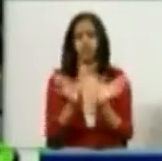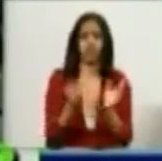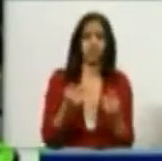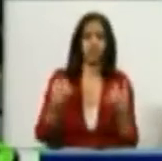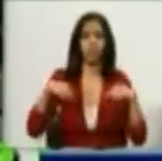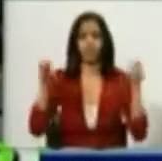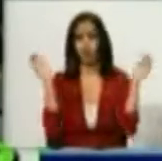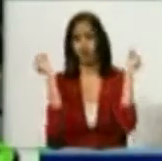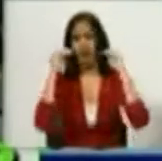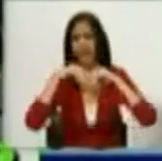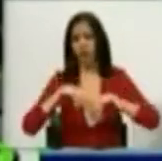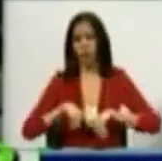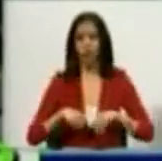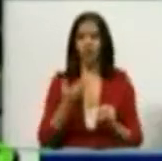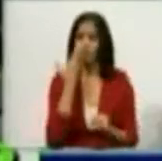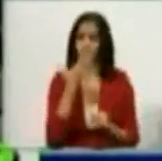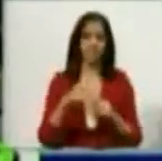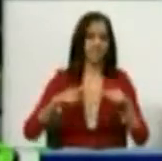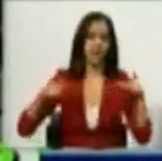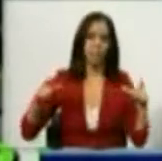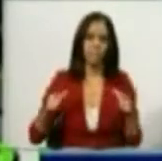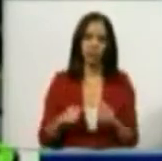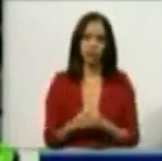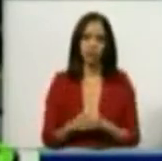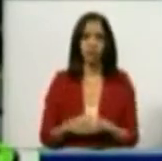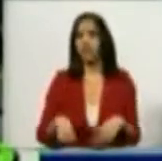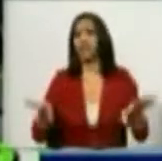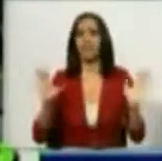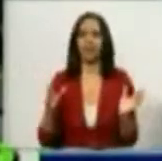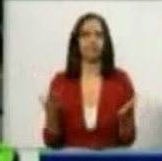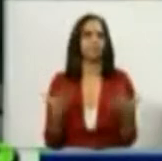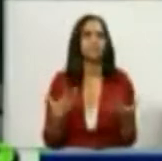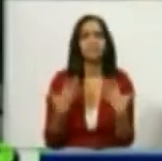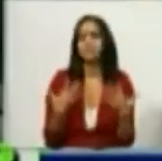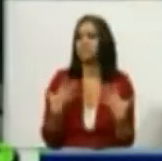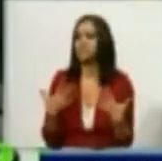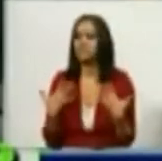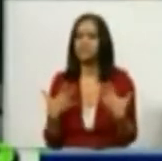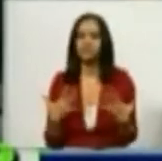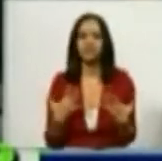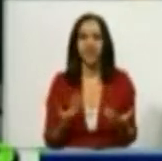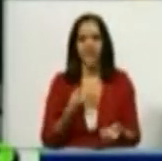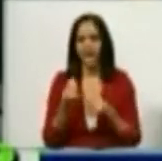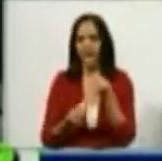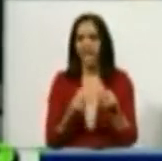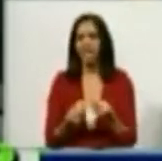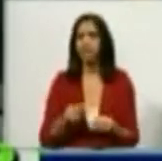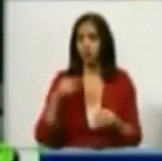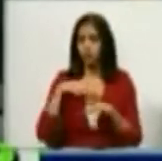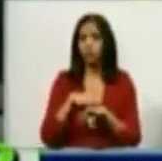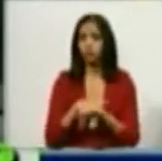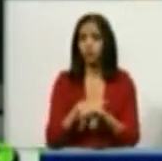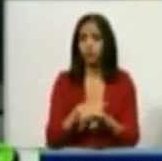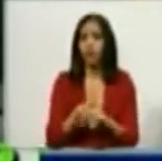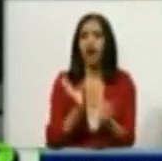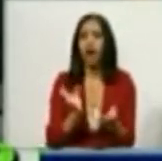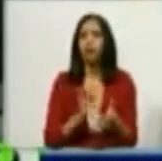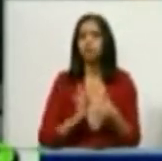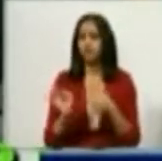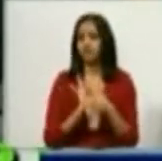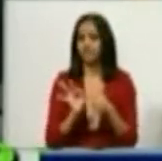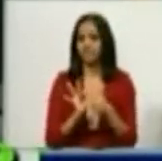con el llamado frente amplio que desesperadamente ha echado mano incluso a un papel activo